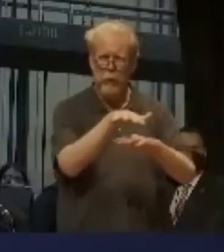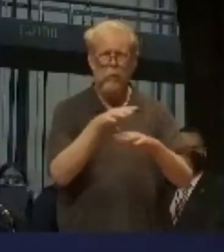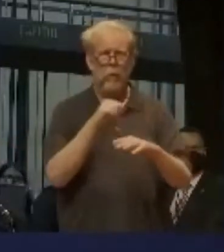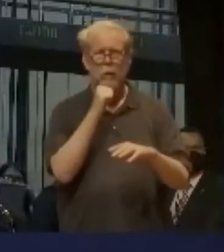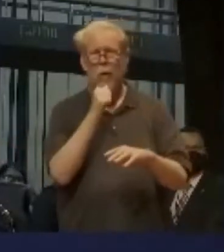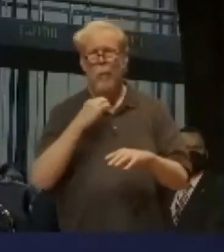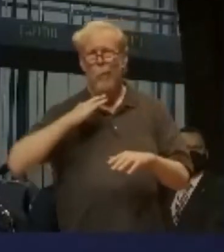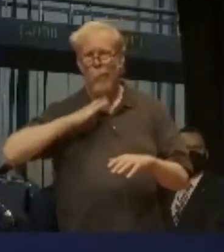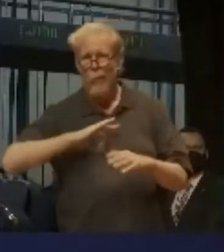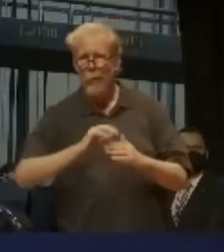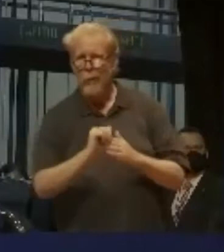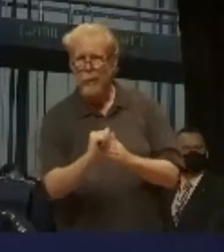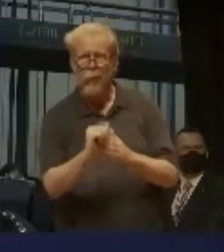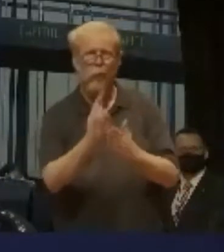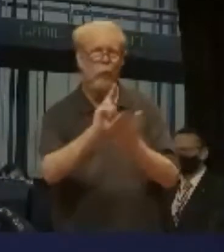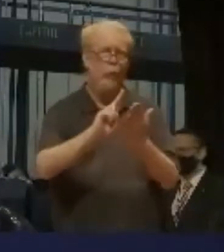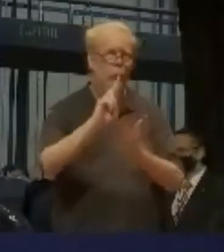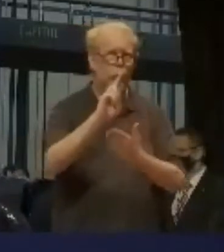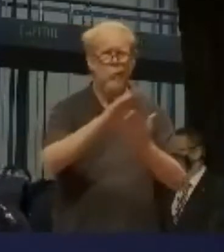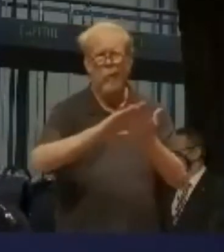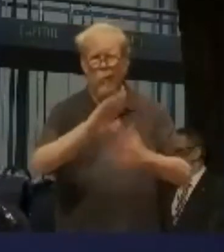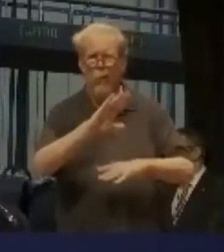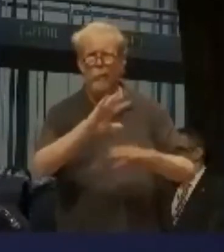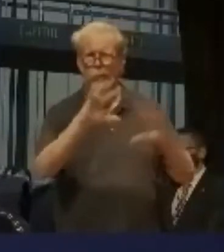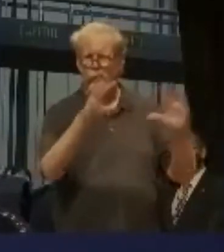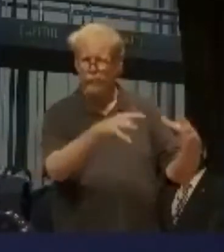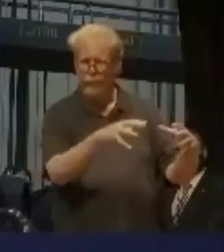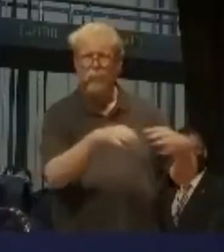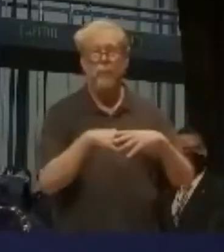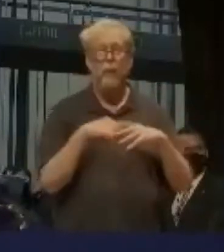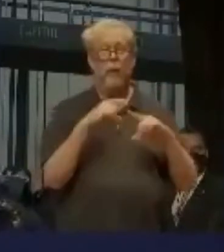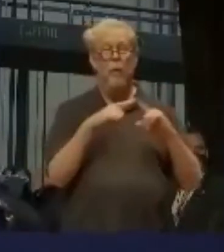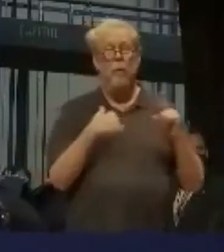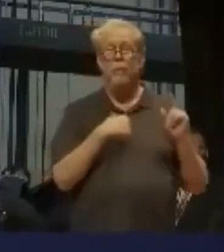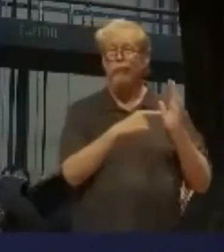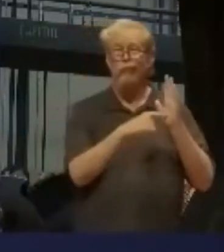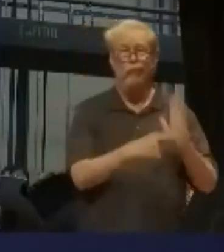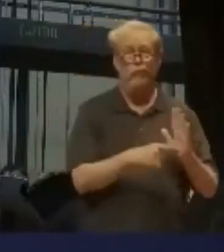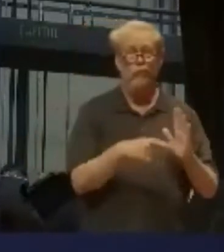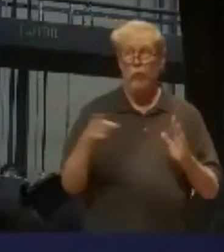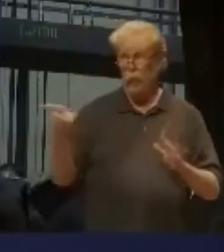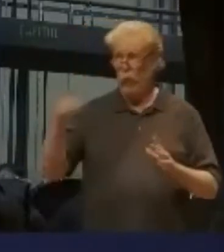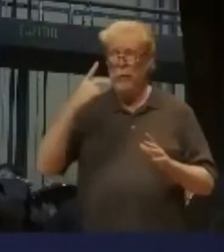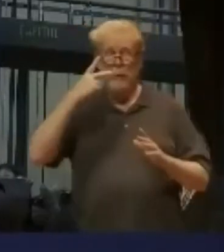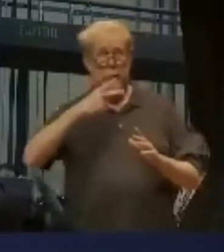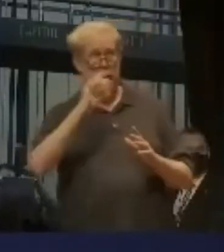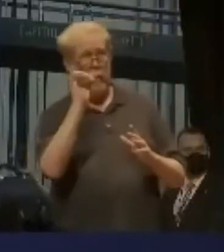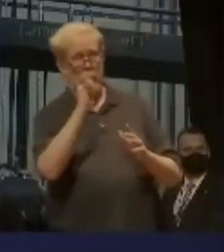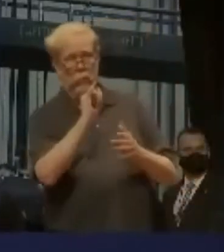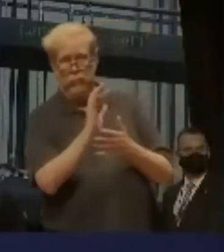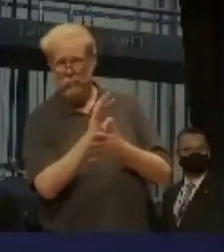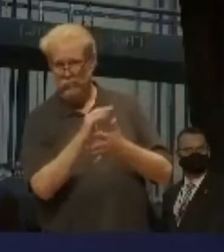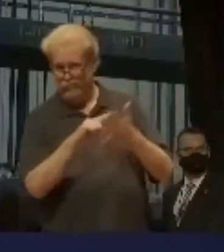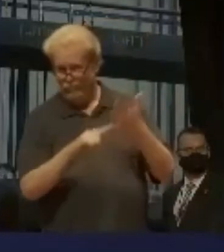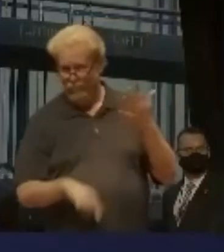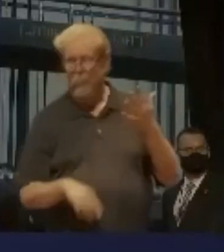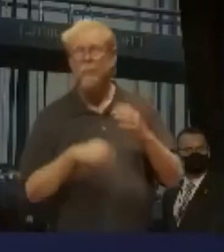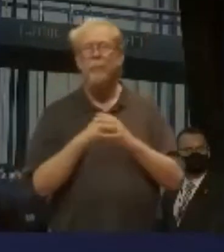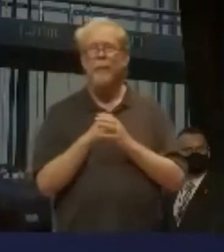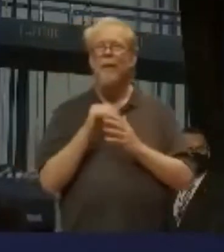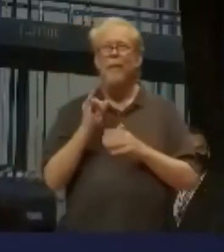el SAISD, las organizaciones sin fines de lucro, líderes de los colleges y universidades y demás. Y van a ver toda la